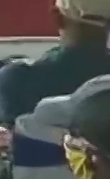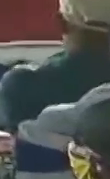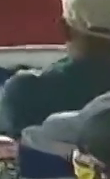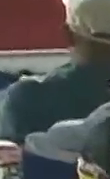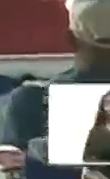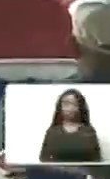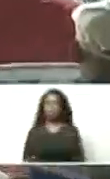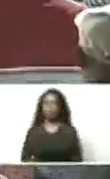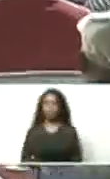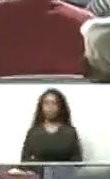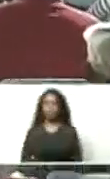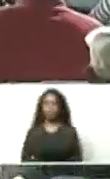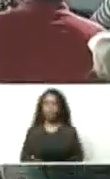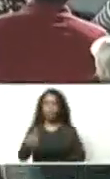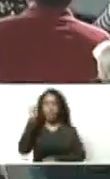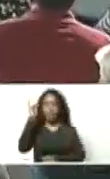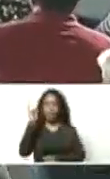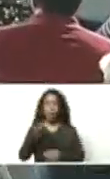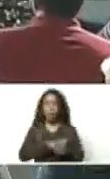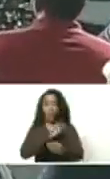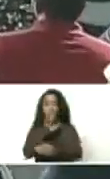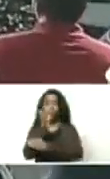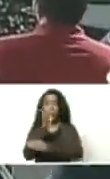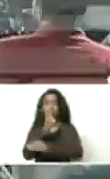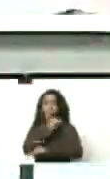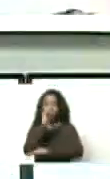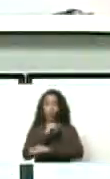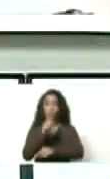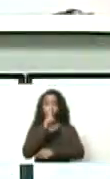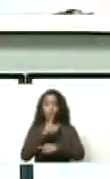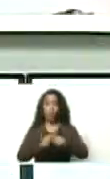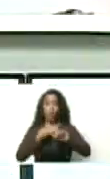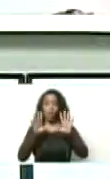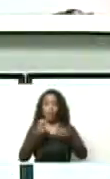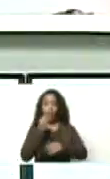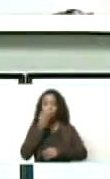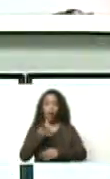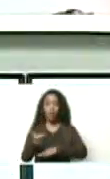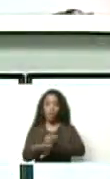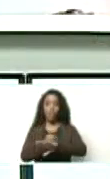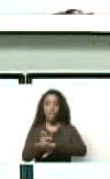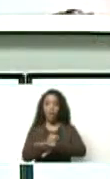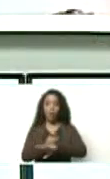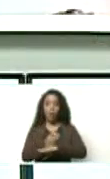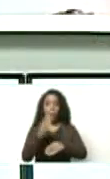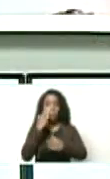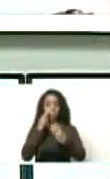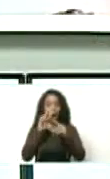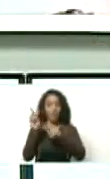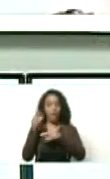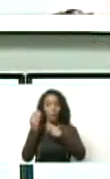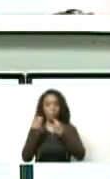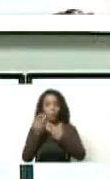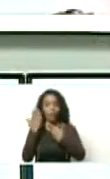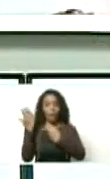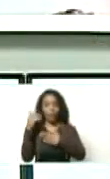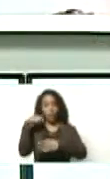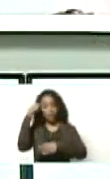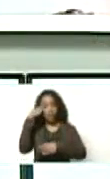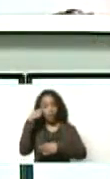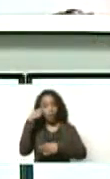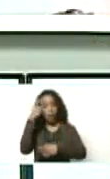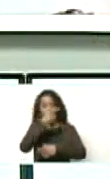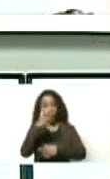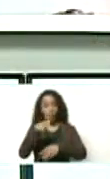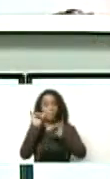De Yaracuy nos vamos para el Zulia, 1x10 del buen gobierno. Vamos a ver pues estos videitos que la